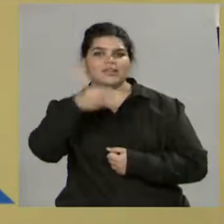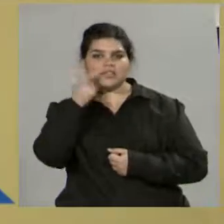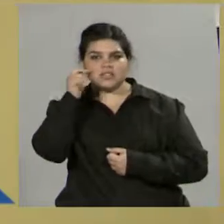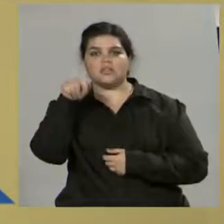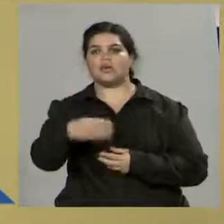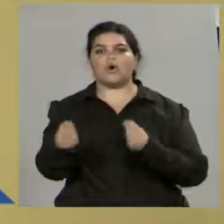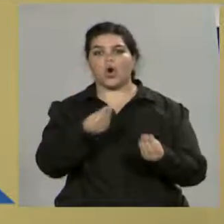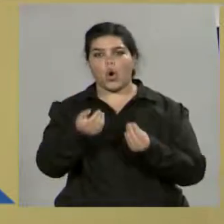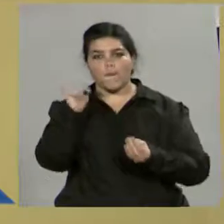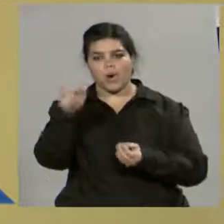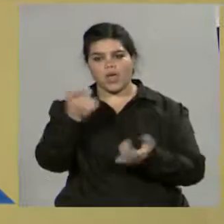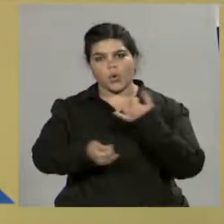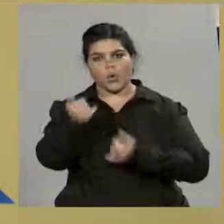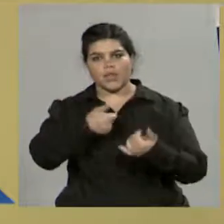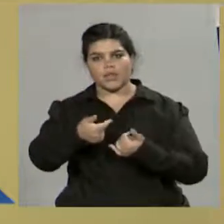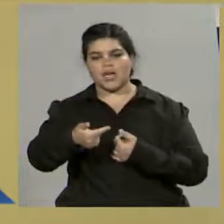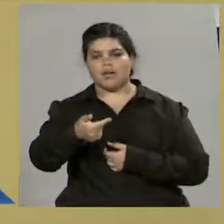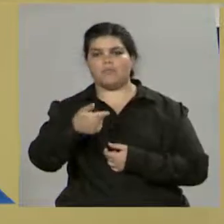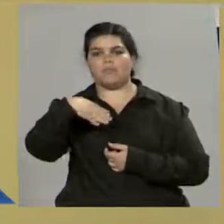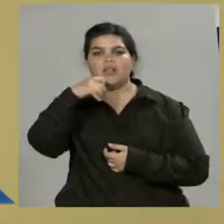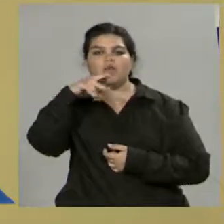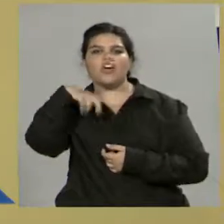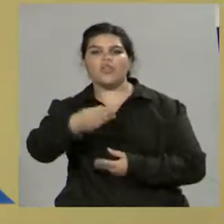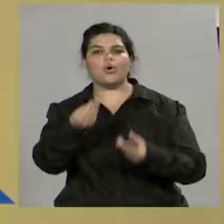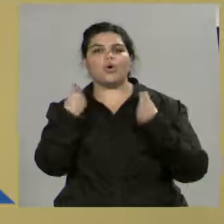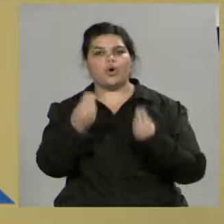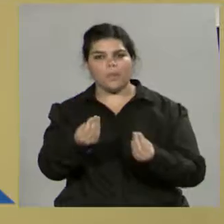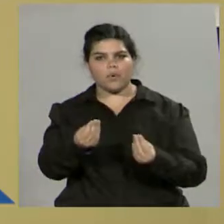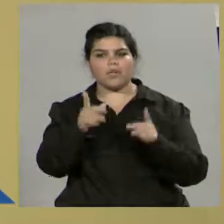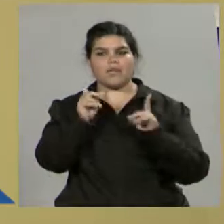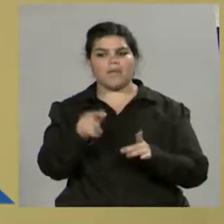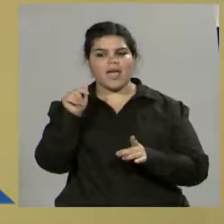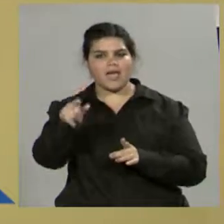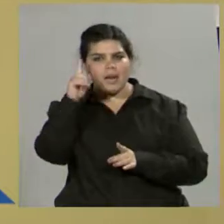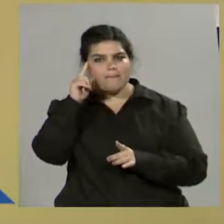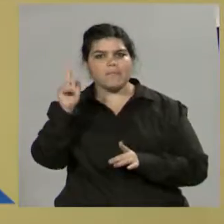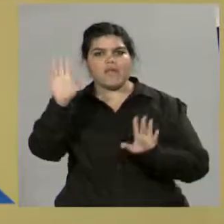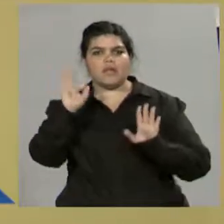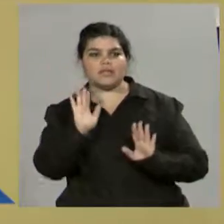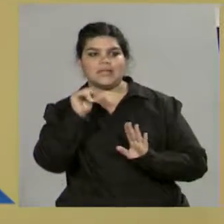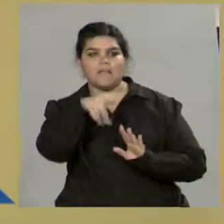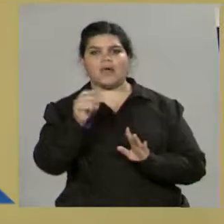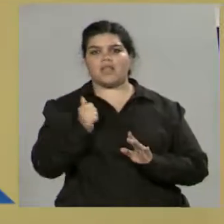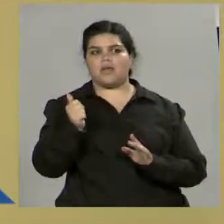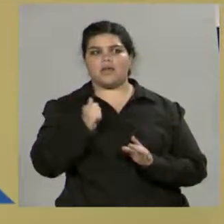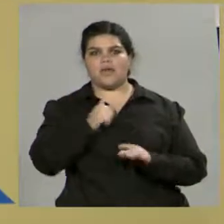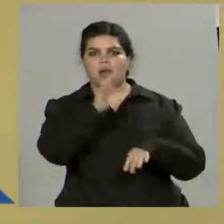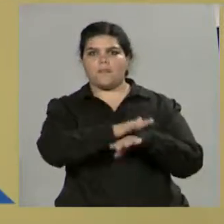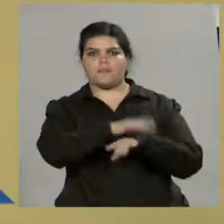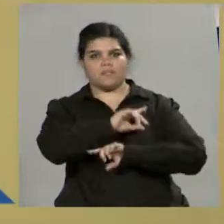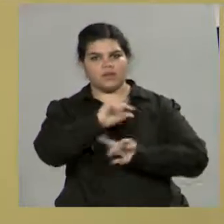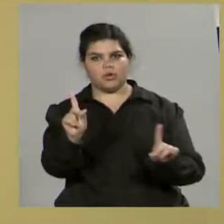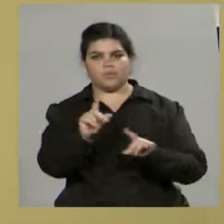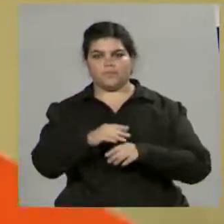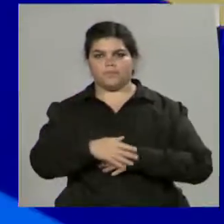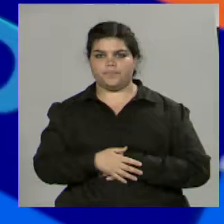al caso de Santiago Maldonado y volviendo a hacer hincapié en que para ella la gendarmería está descartada. Compartimos entonces lo que decía Patricia